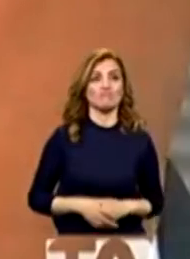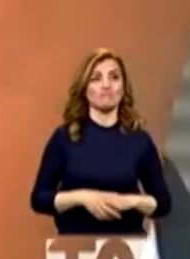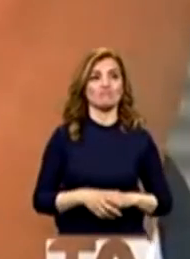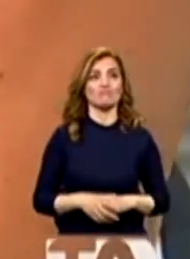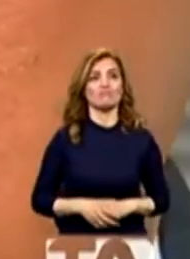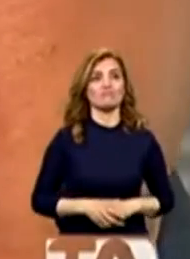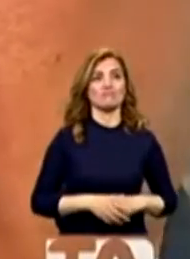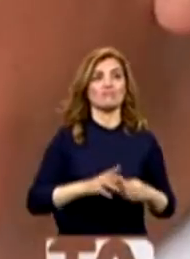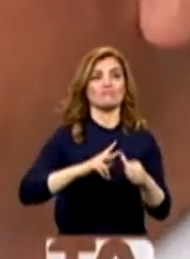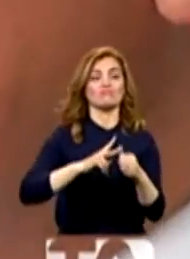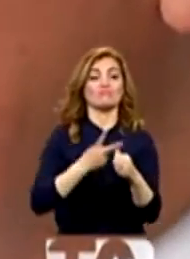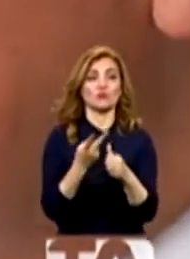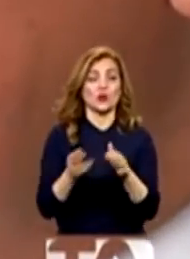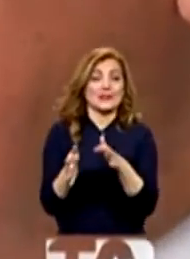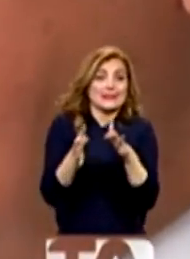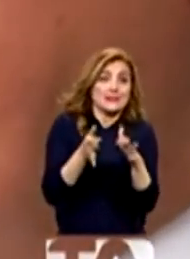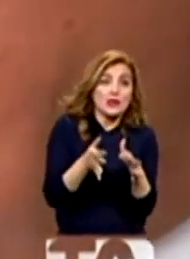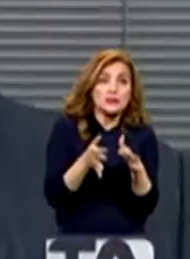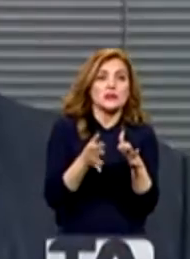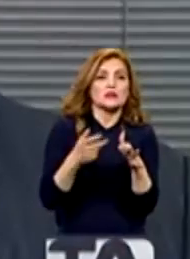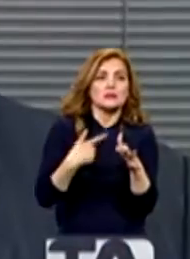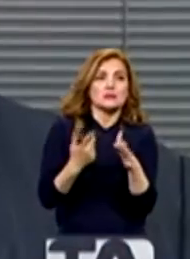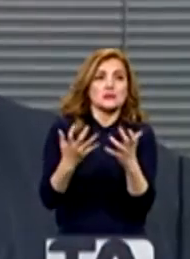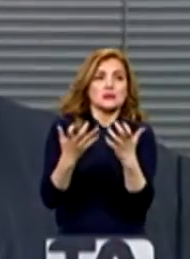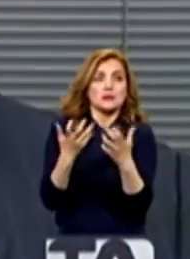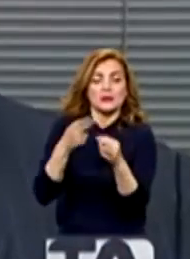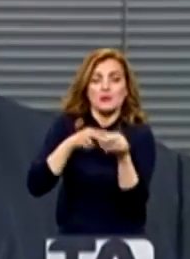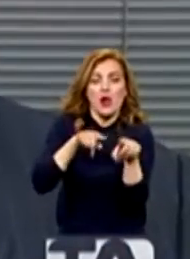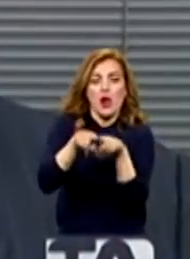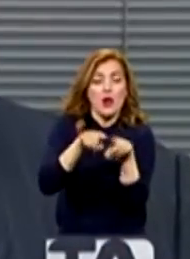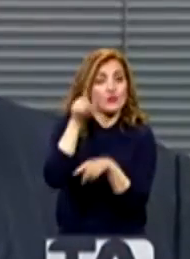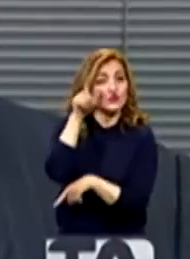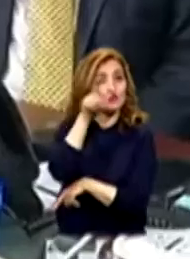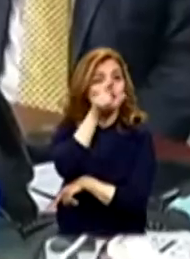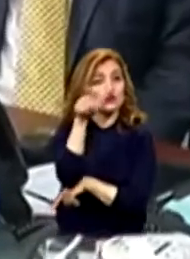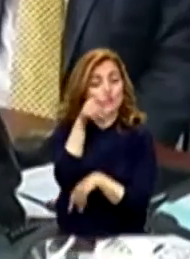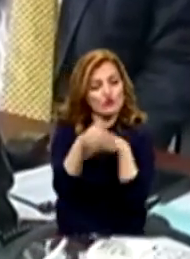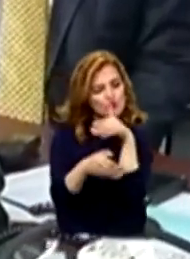el segundo intento de Bisueta por llegar a la fiscalía en un proceso en el